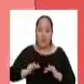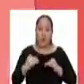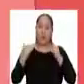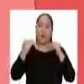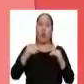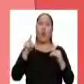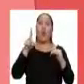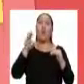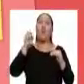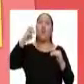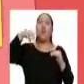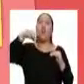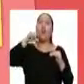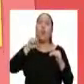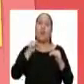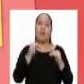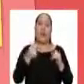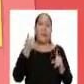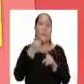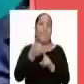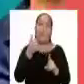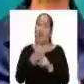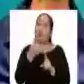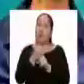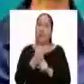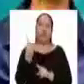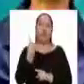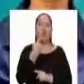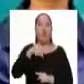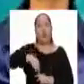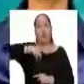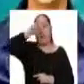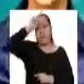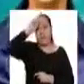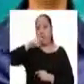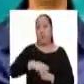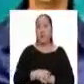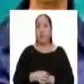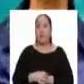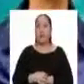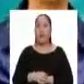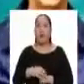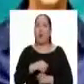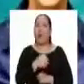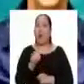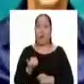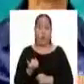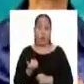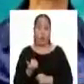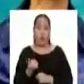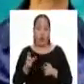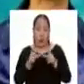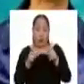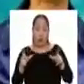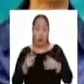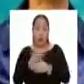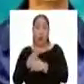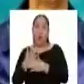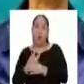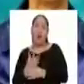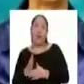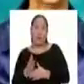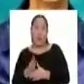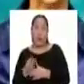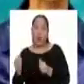un tipo de ecosistema exclusivo del Perú. Finalmente, otra ecorregión compartida con Chile es el mar frío de